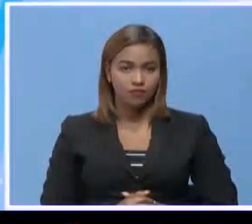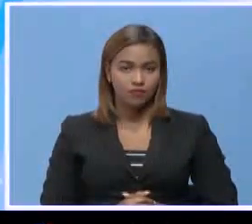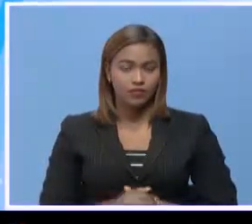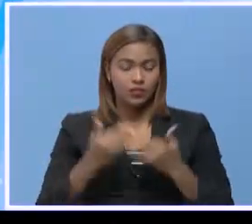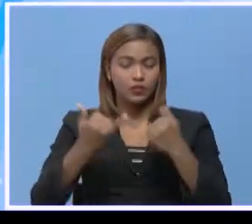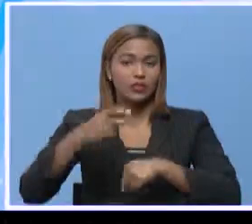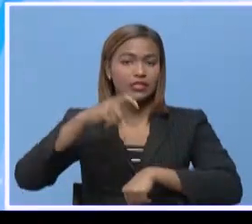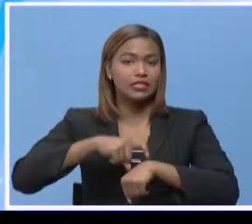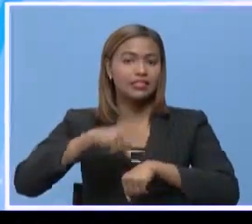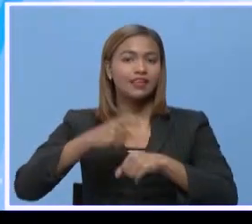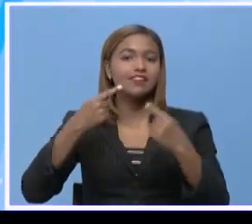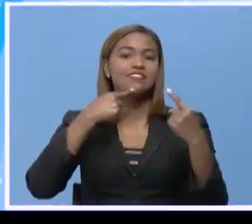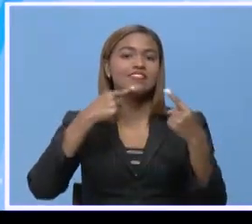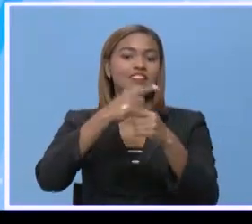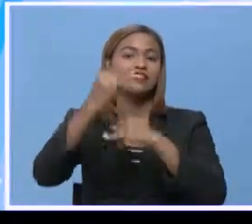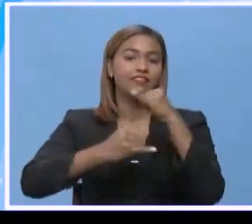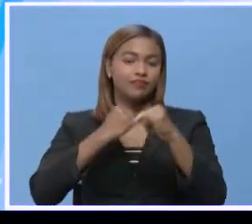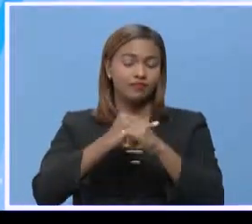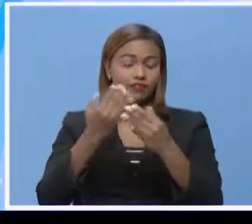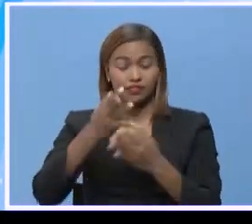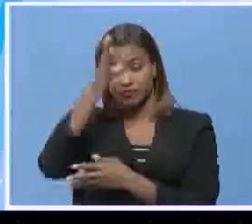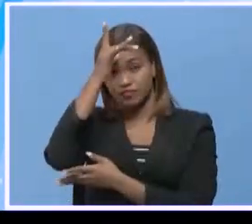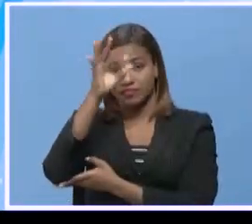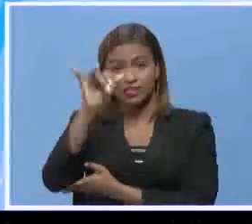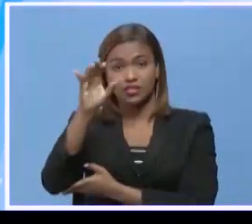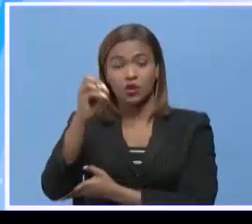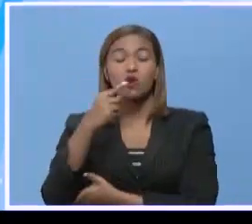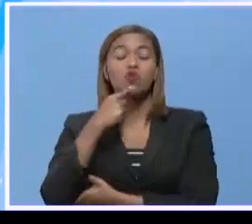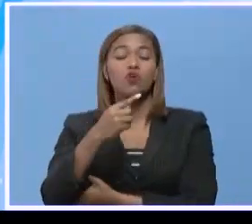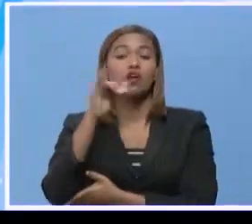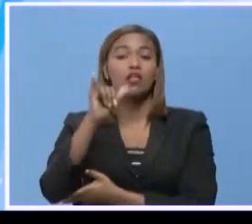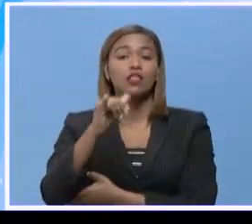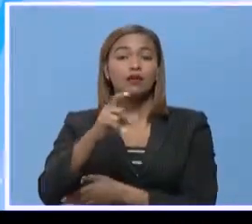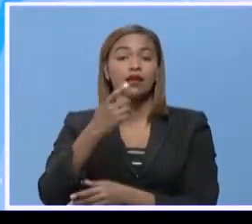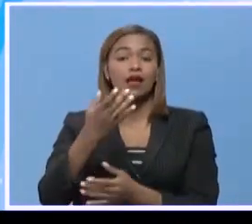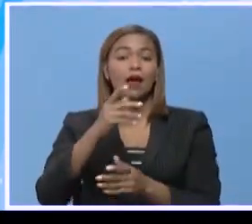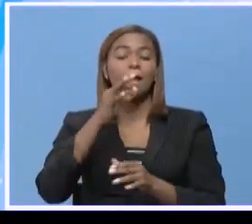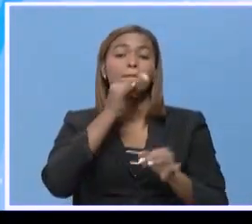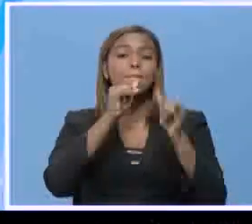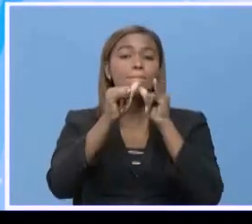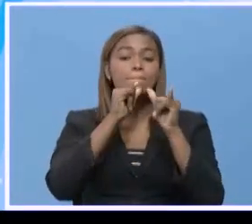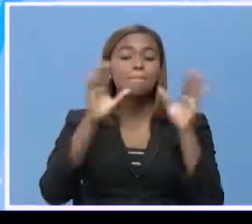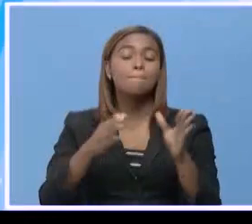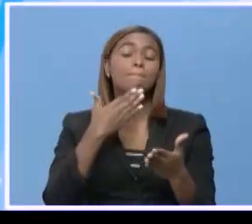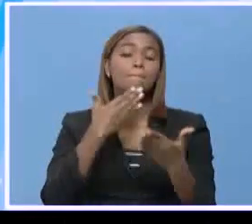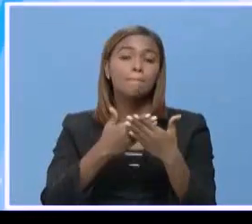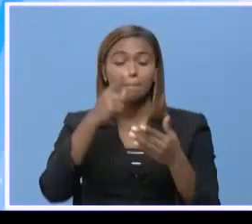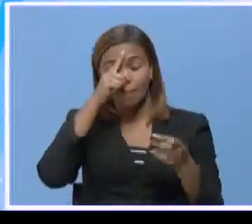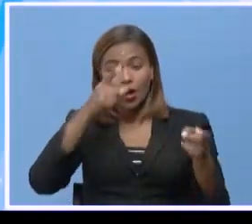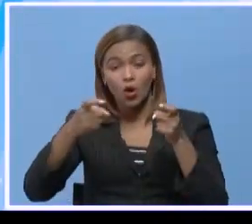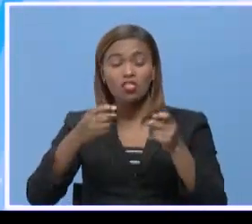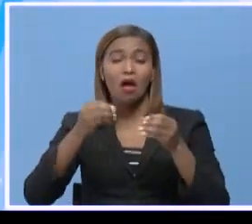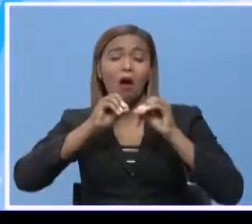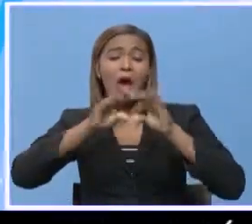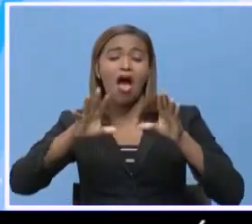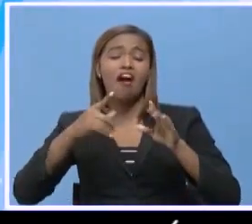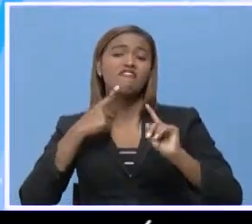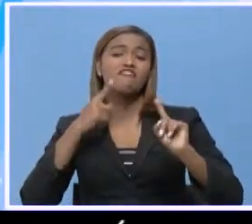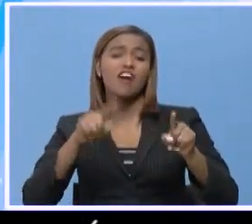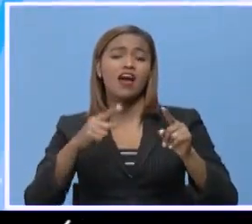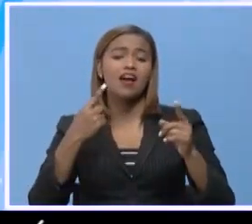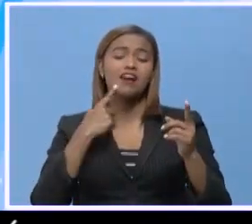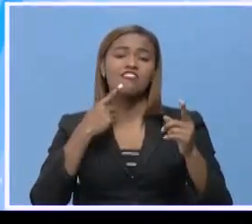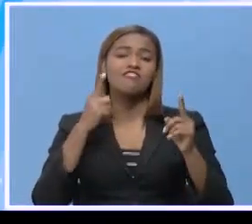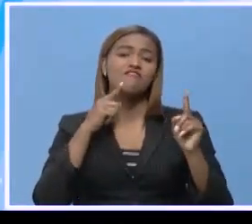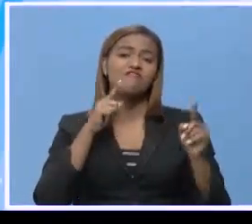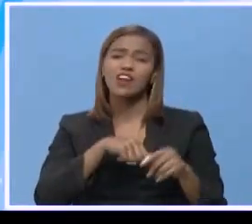Es momento de las internacionales. Señores, el Papa Francisco abogó por un periodismo valiente para controlar las noticias falsas en medio de la